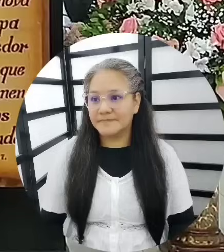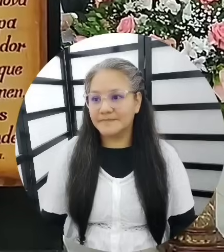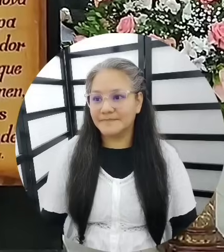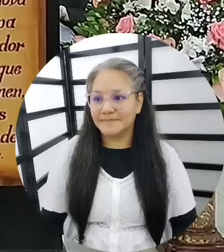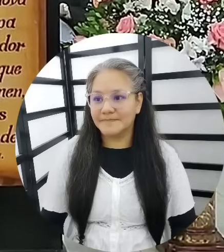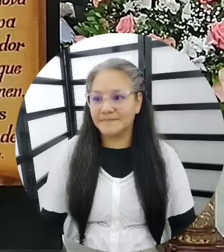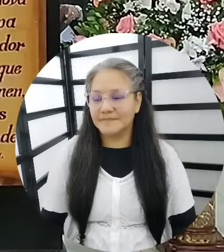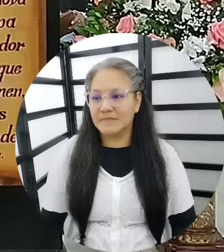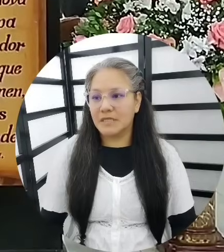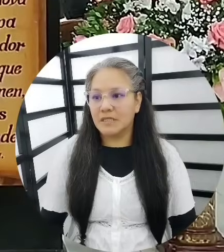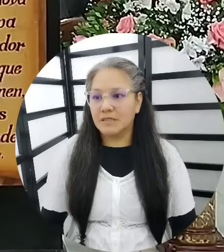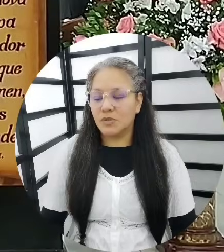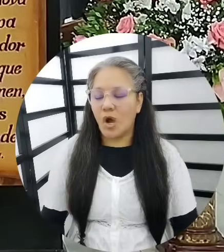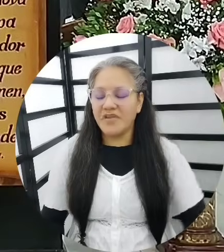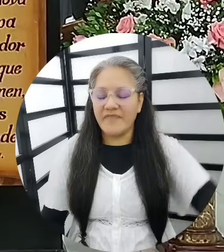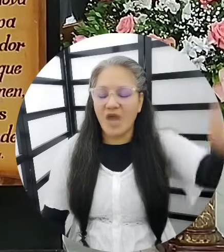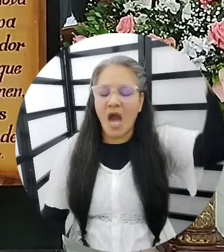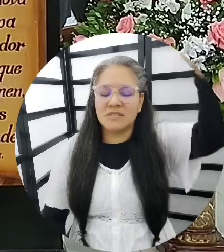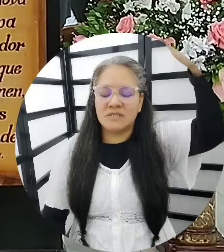Aleluya.